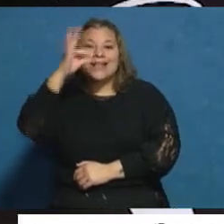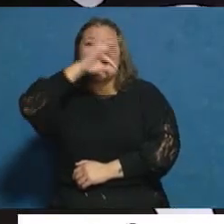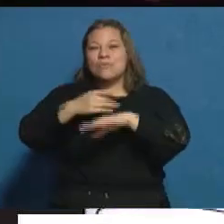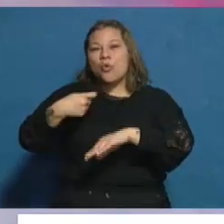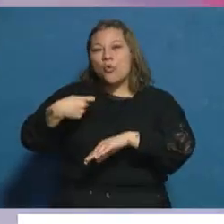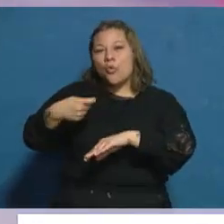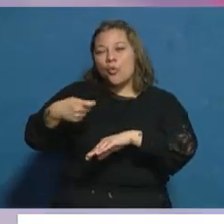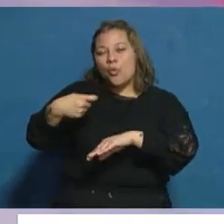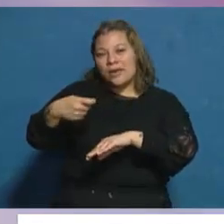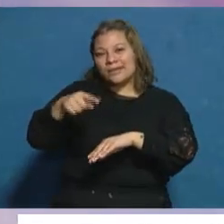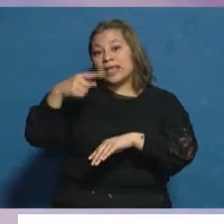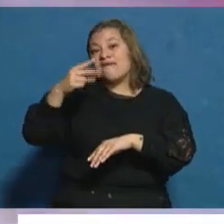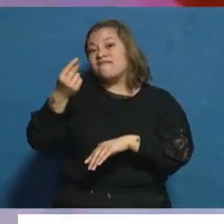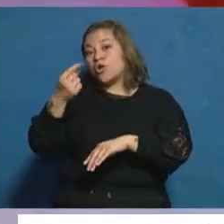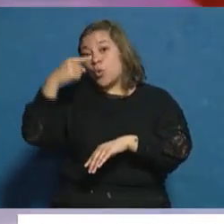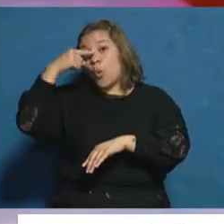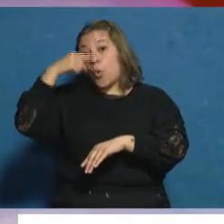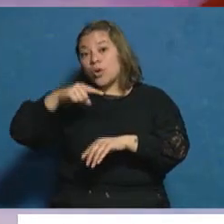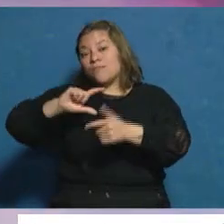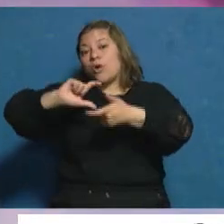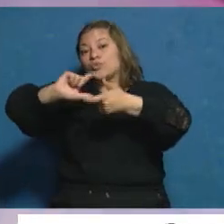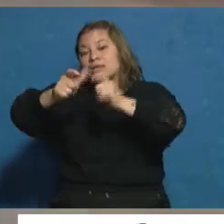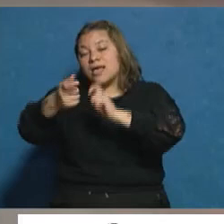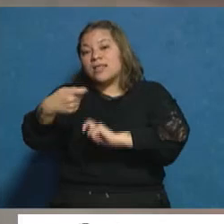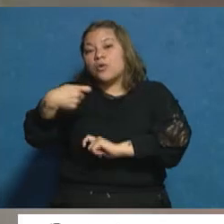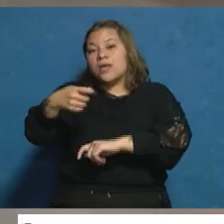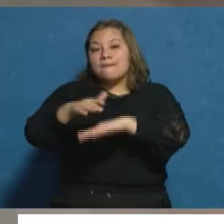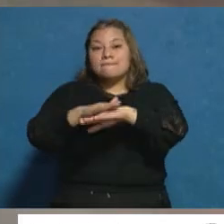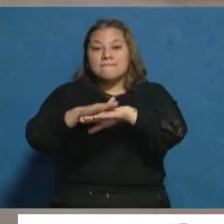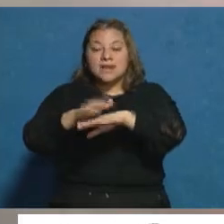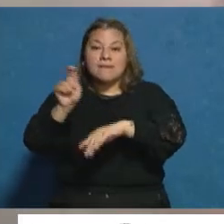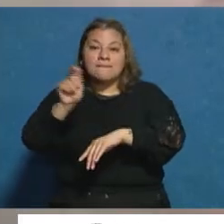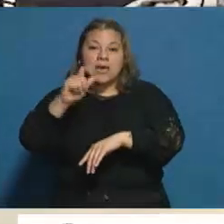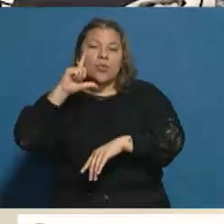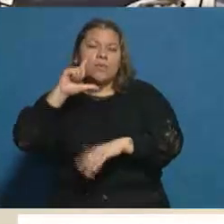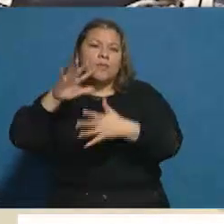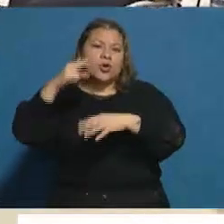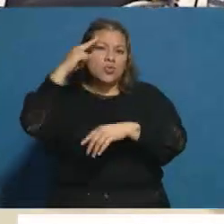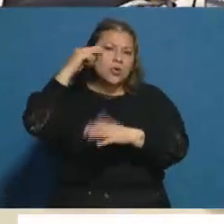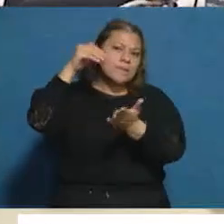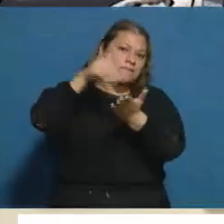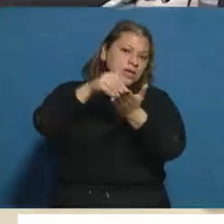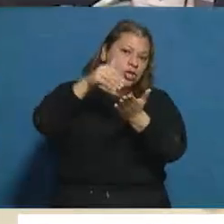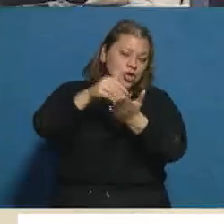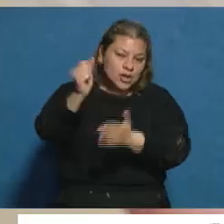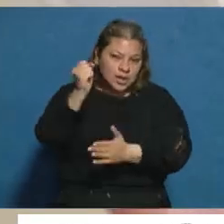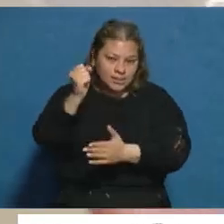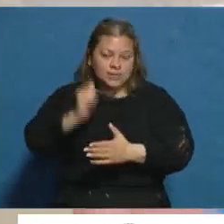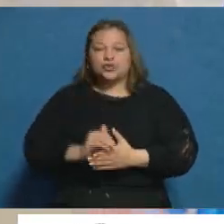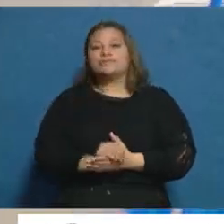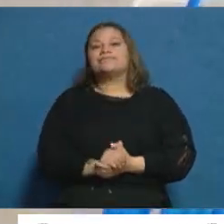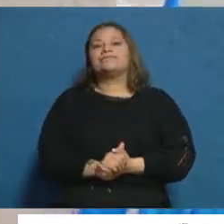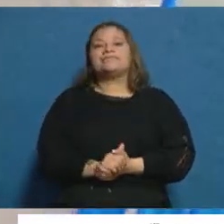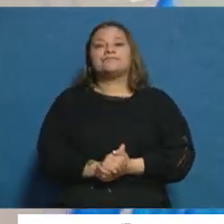jubilatorios. El valor actualizado de la jubilación mínima al mes de junio da más de 9 millones de pesos. Si los daños provocados por la vacuna